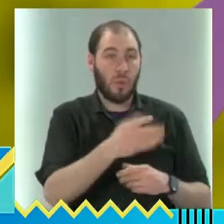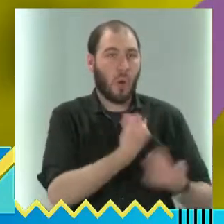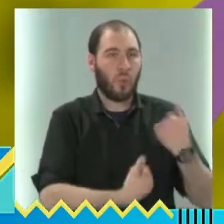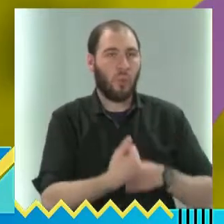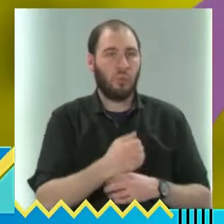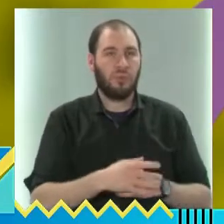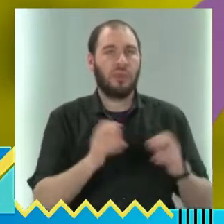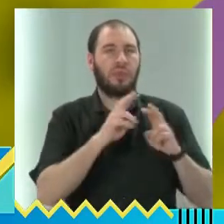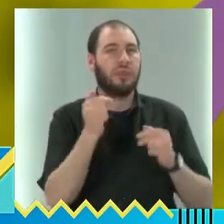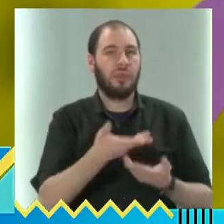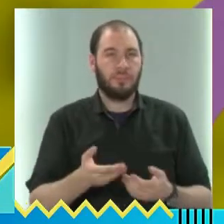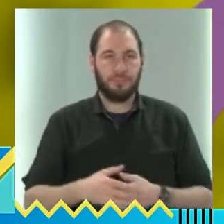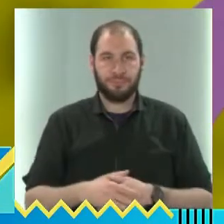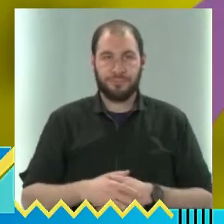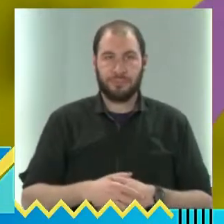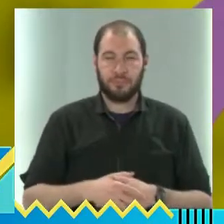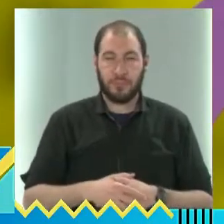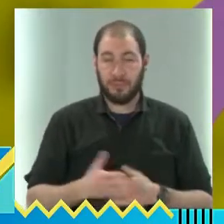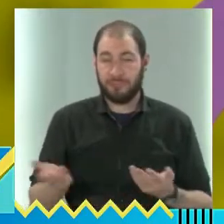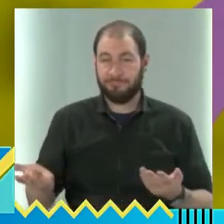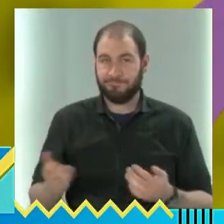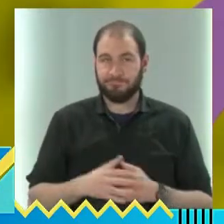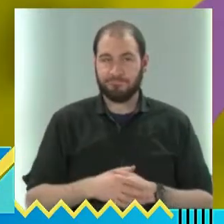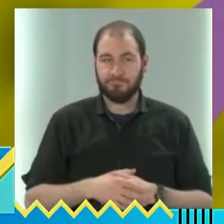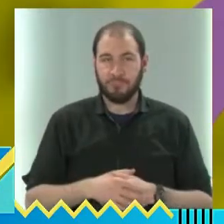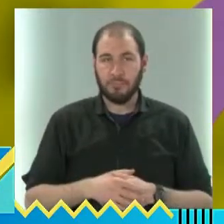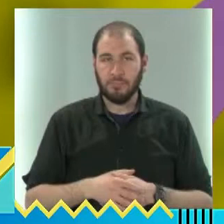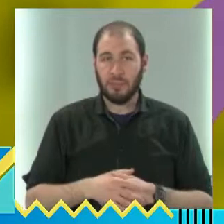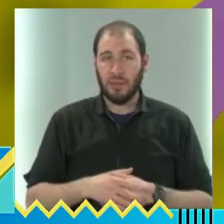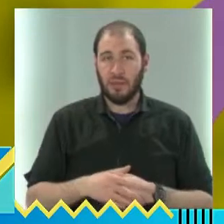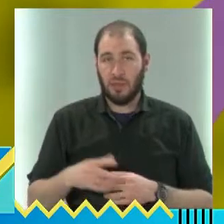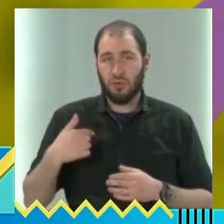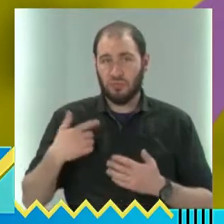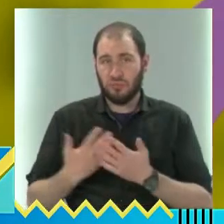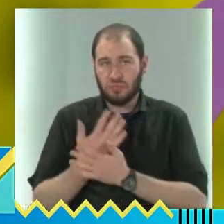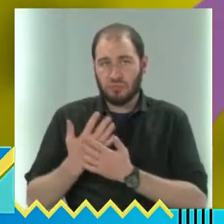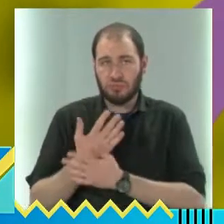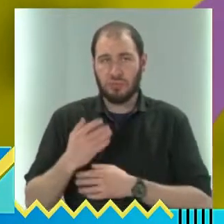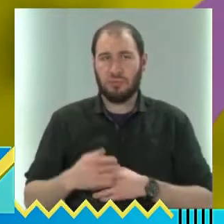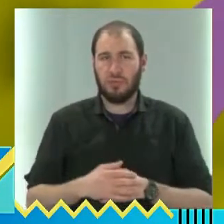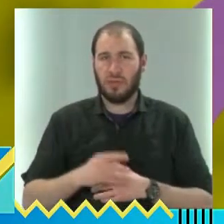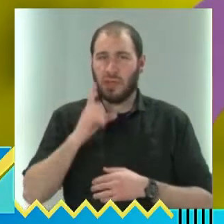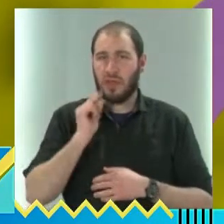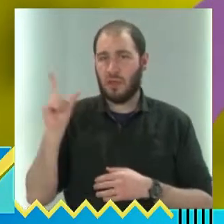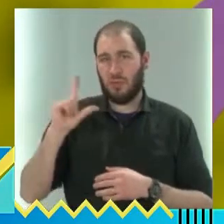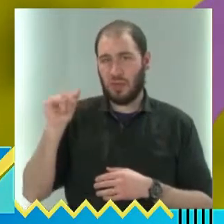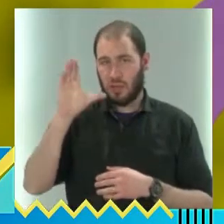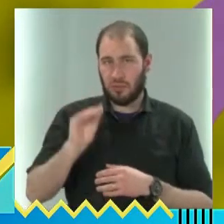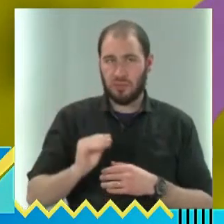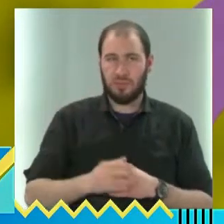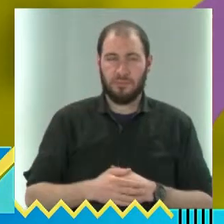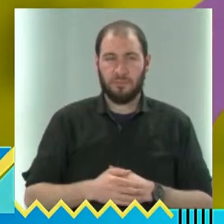un poco acerca de eso. Bueno, eso fue lo que sufrí desde el lunes a la noche,